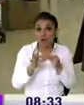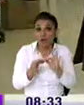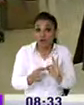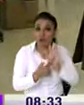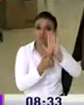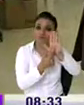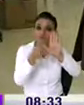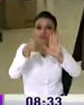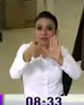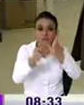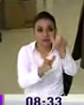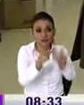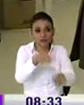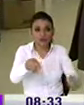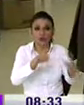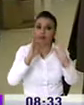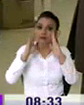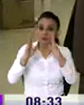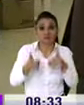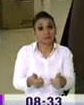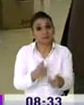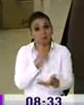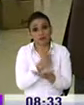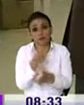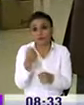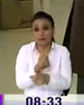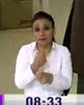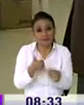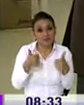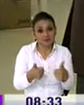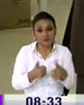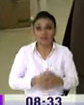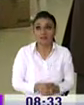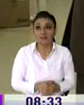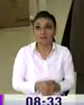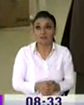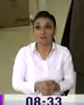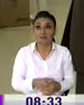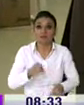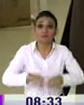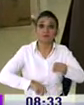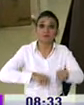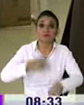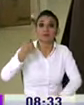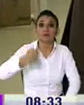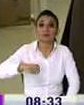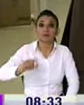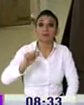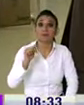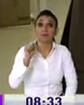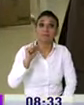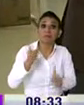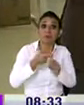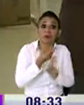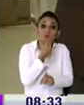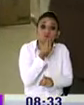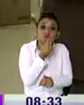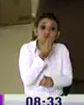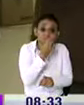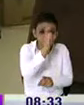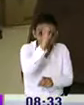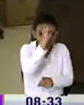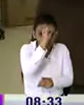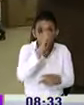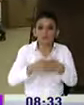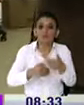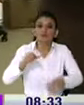bien con la ciudadanía, sí, con sus moradores. Y qué bueno, lo del ciclo paseo, sí. Primero el hornadito y luego una bicicletita.